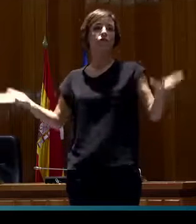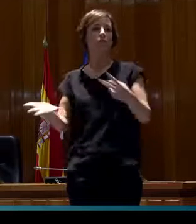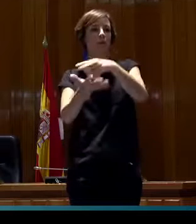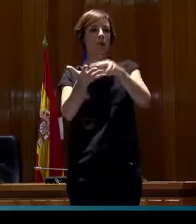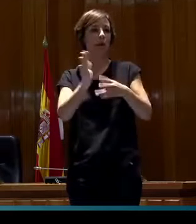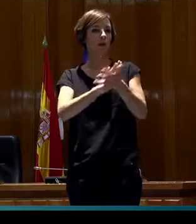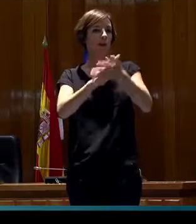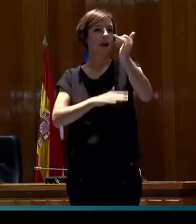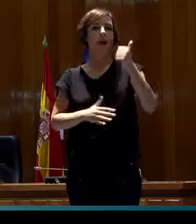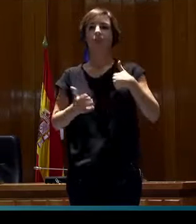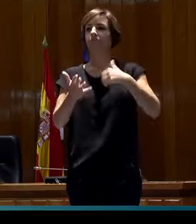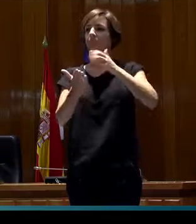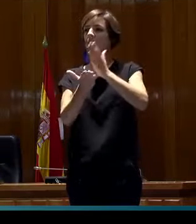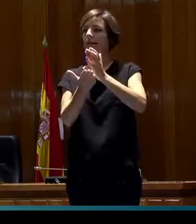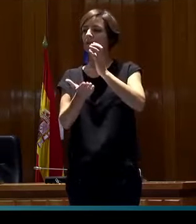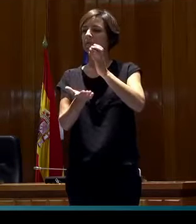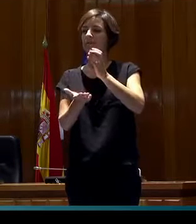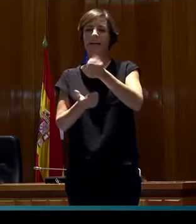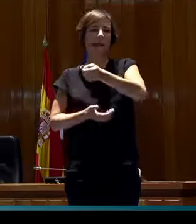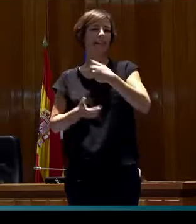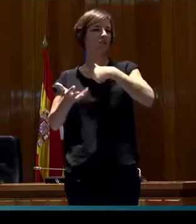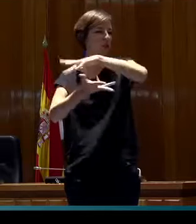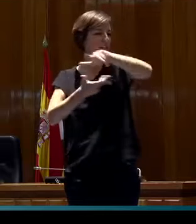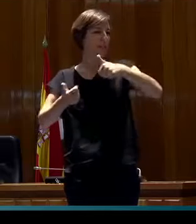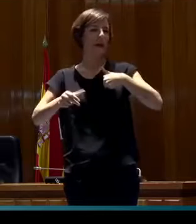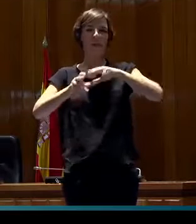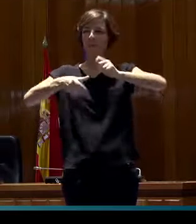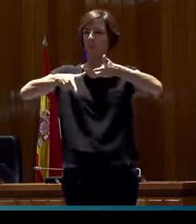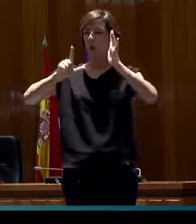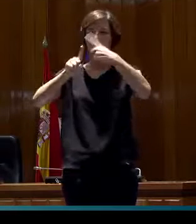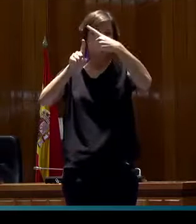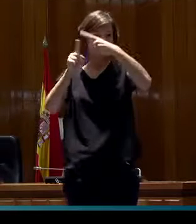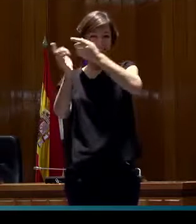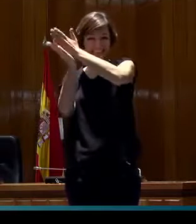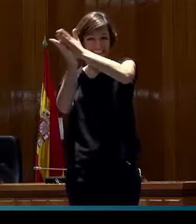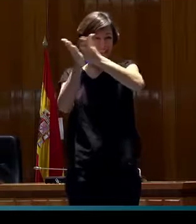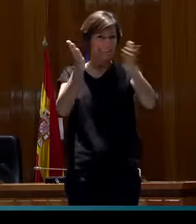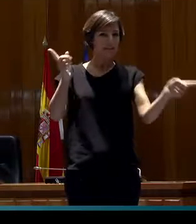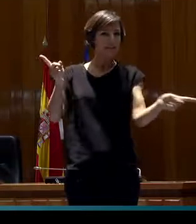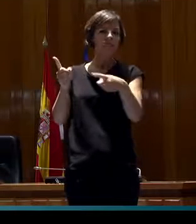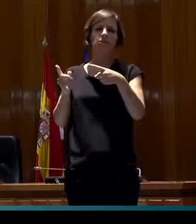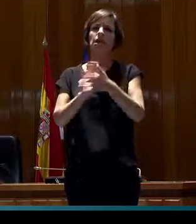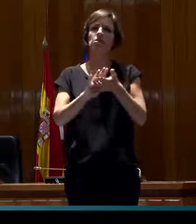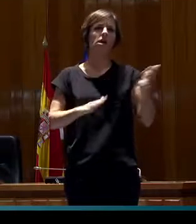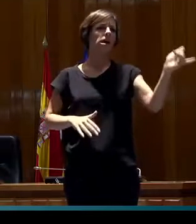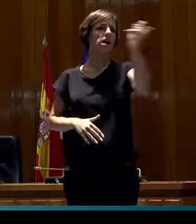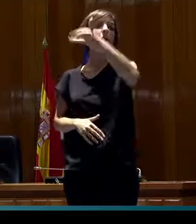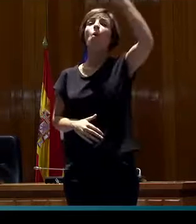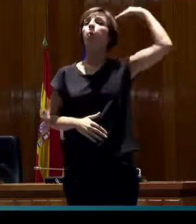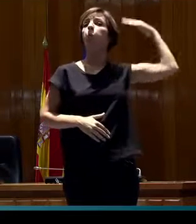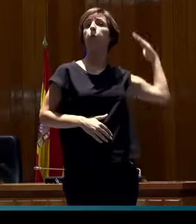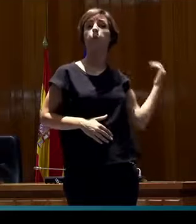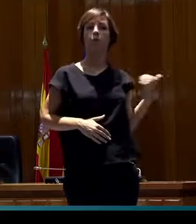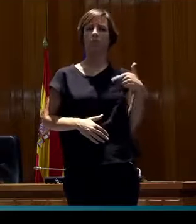lectura, canales de noticias, videoblogs, bueno, una serie de ámbitos en los que hace no demasiado tiempo